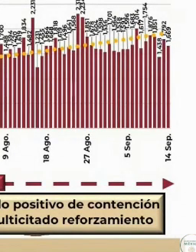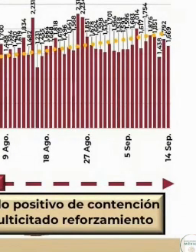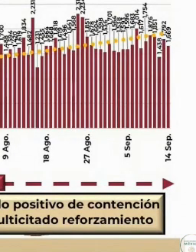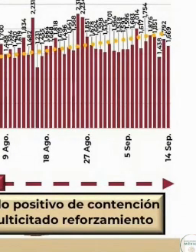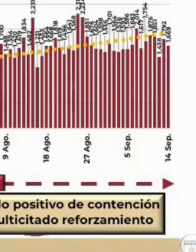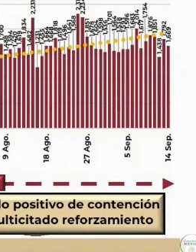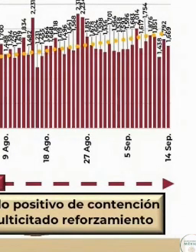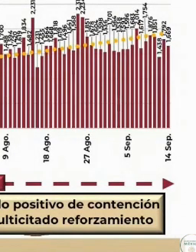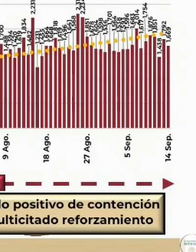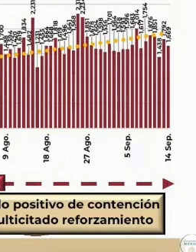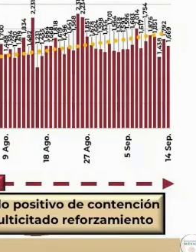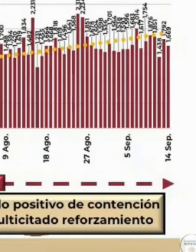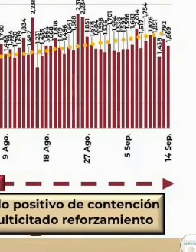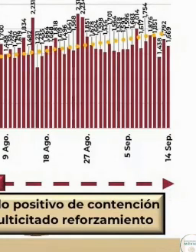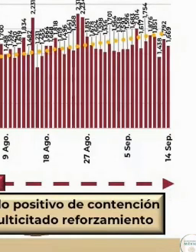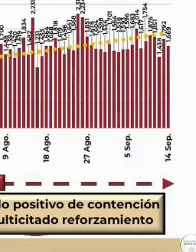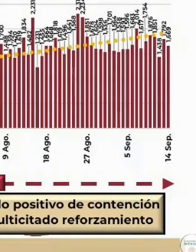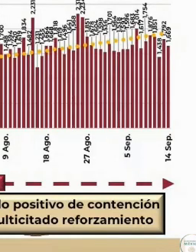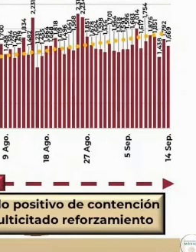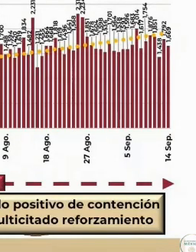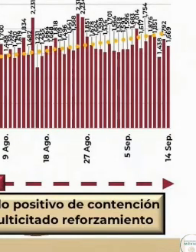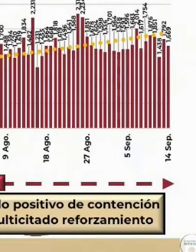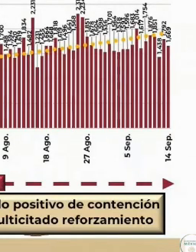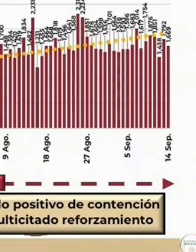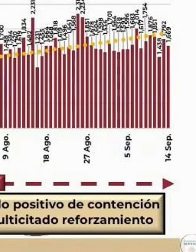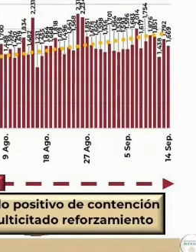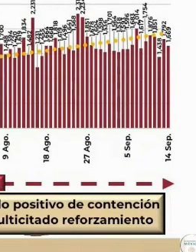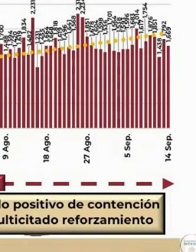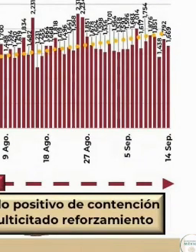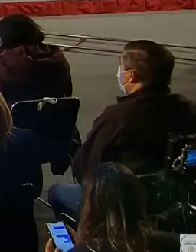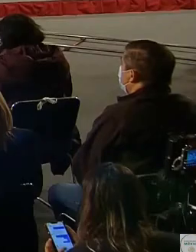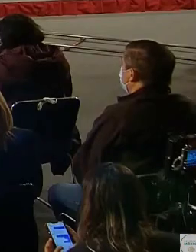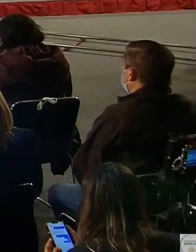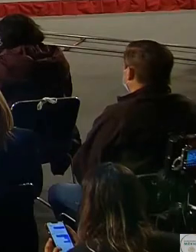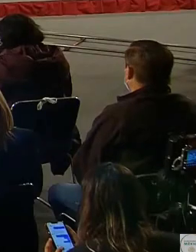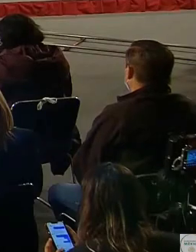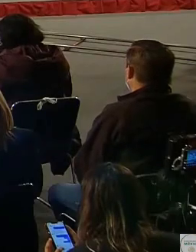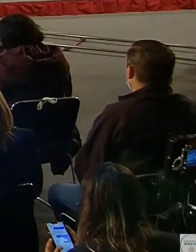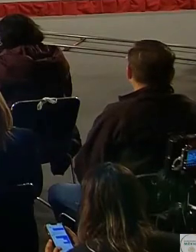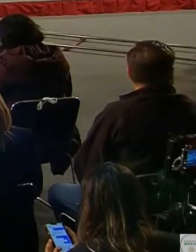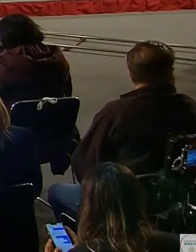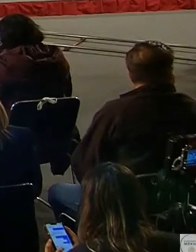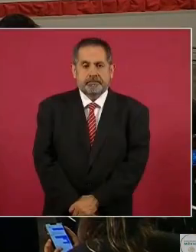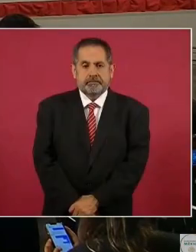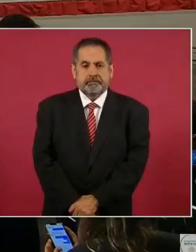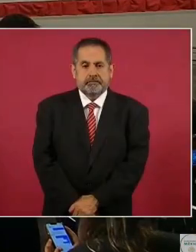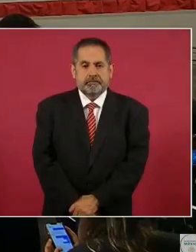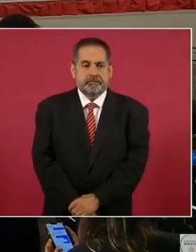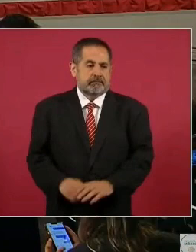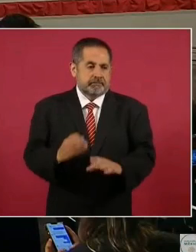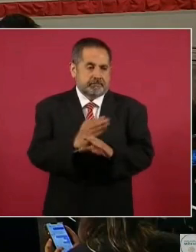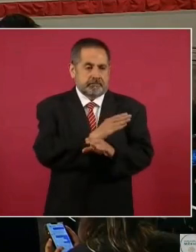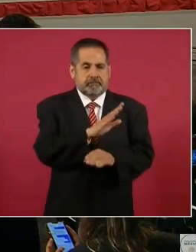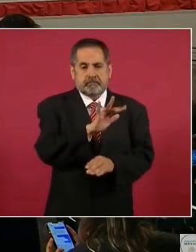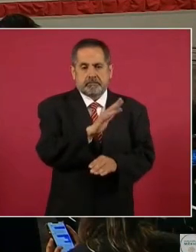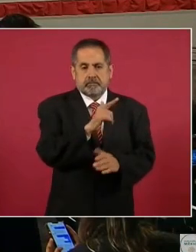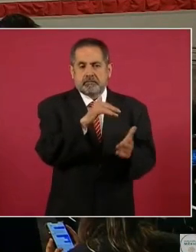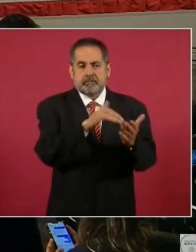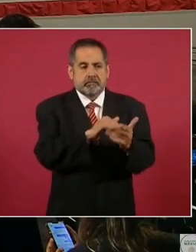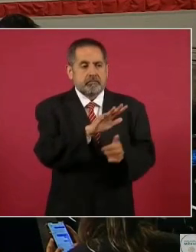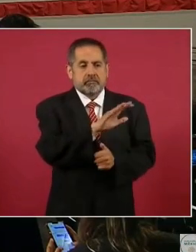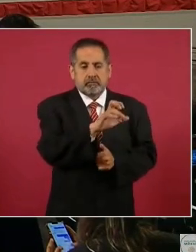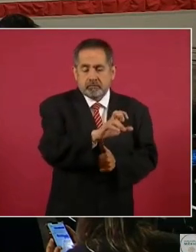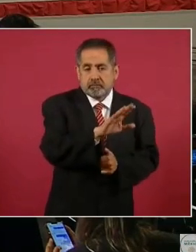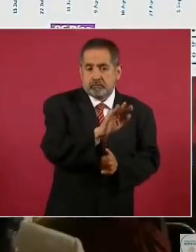115 por ciento más en ese período 80 y 16 días antes del inicio teníamos 57 mil